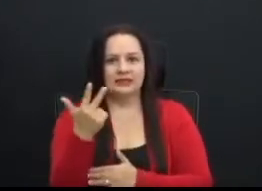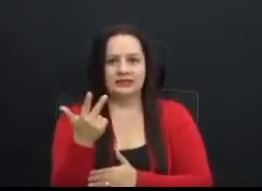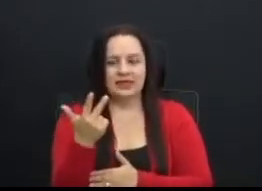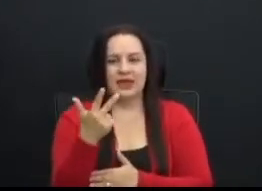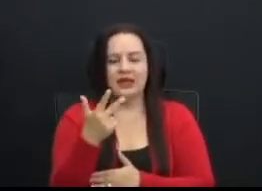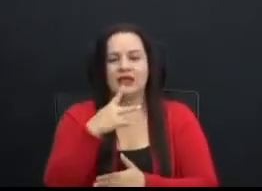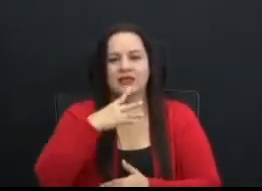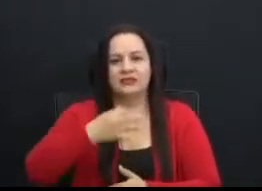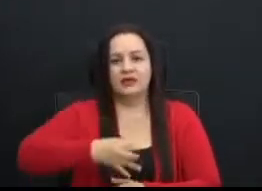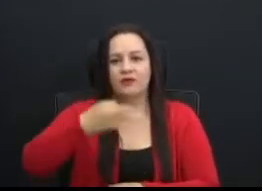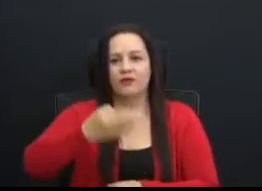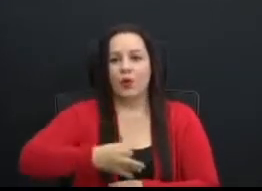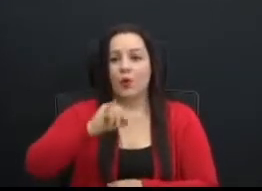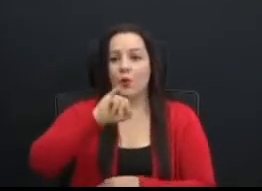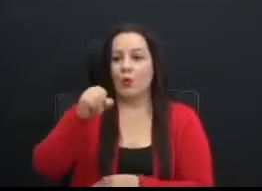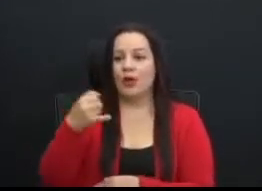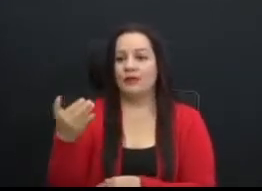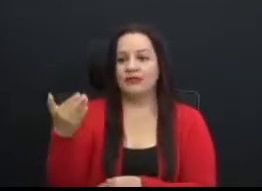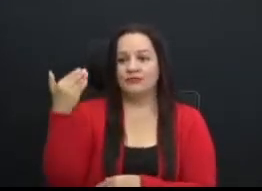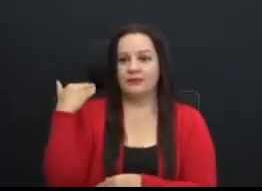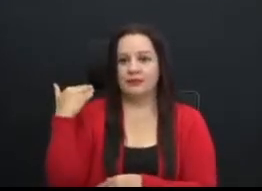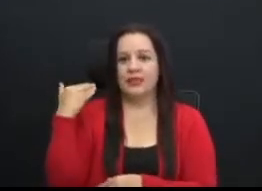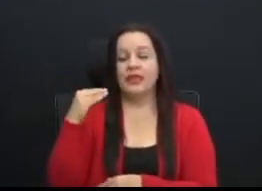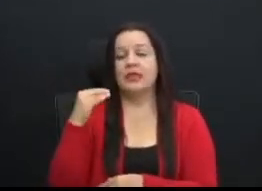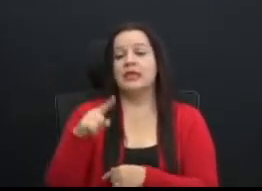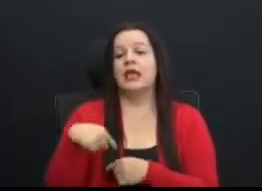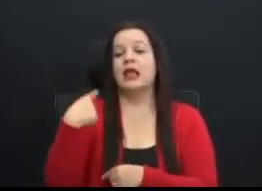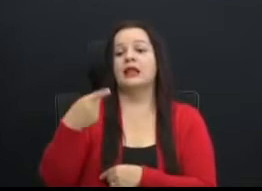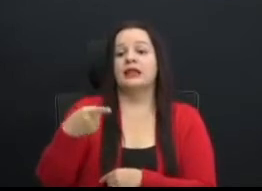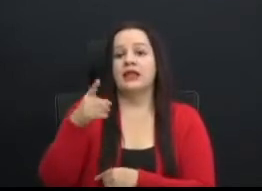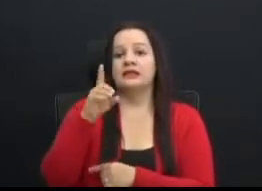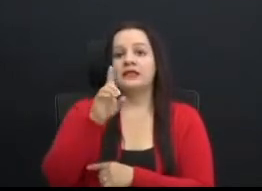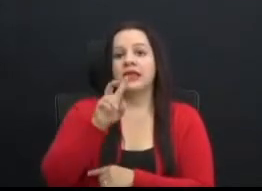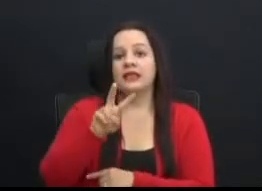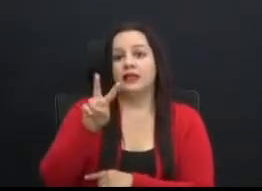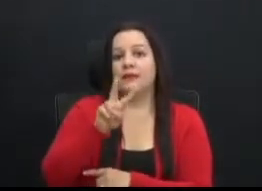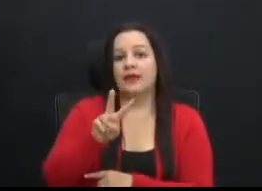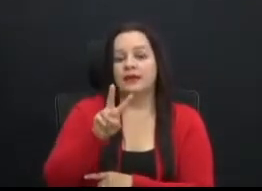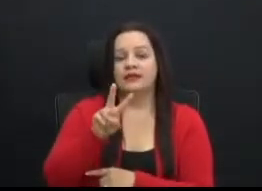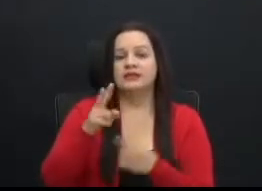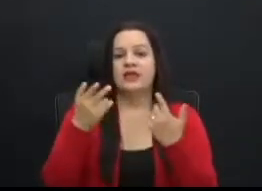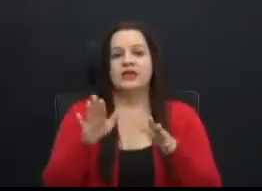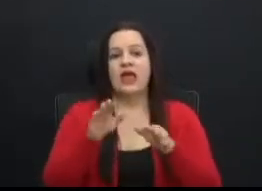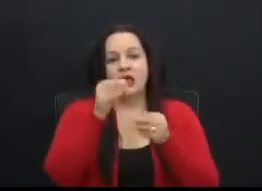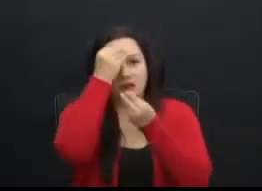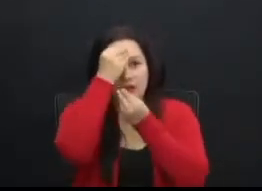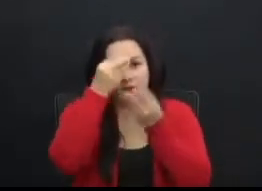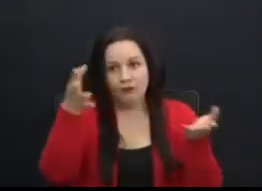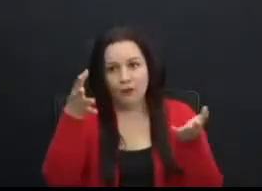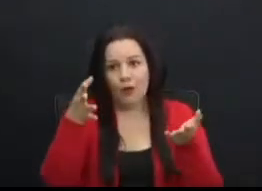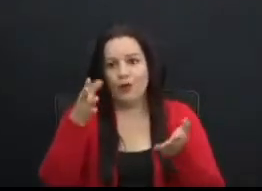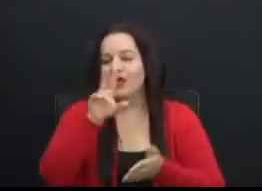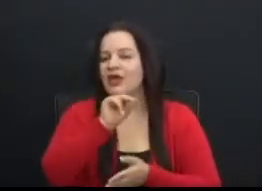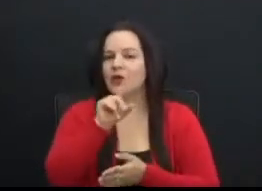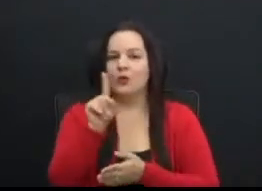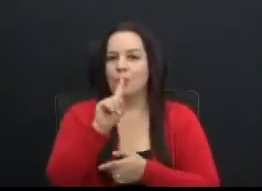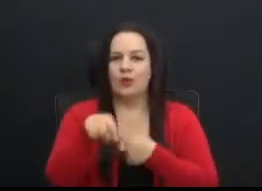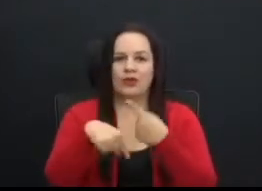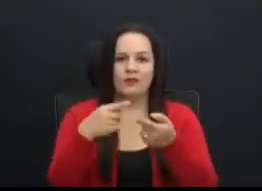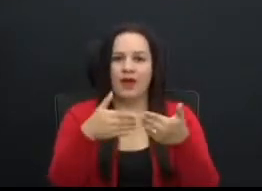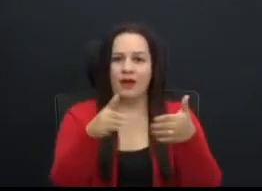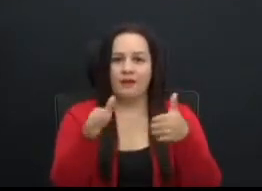el jueves y que al día siguiente, el viernes, se le notificó que ya no iba, pese a haber